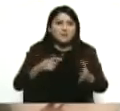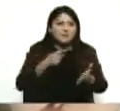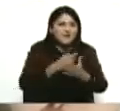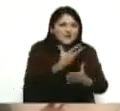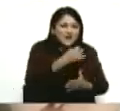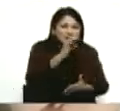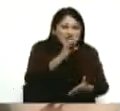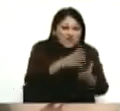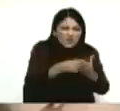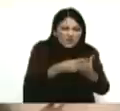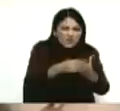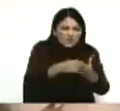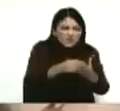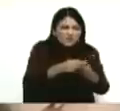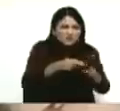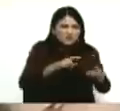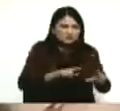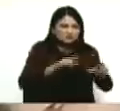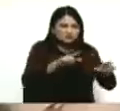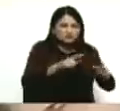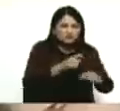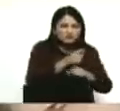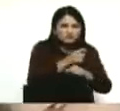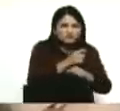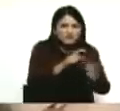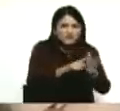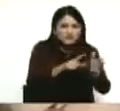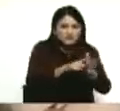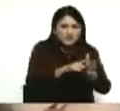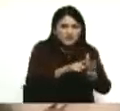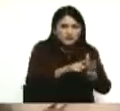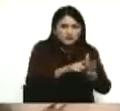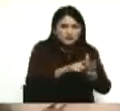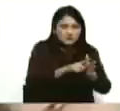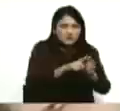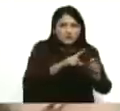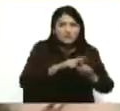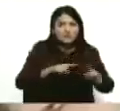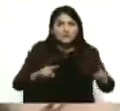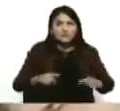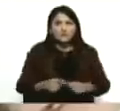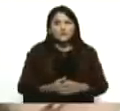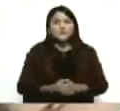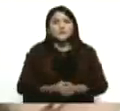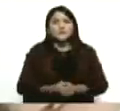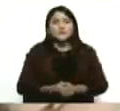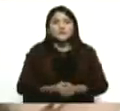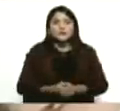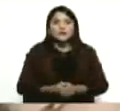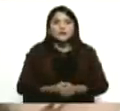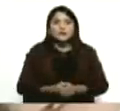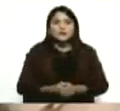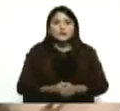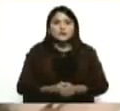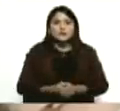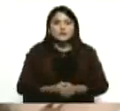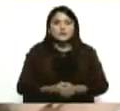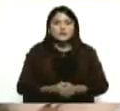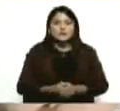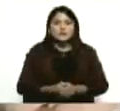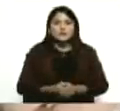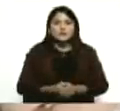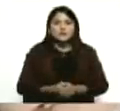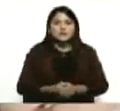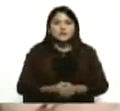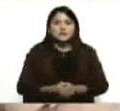Si el Ministerio de Educación no paga, no cobra absolutamente nada por un título de bachiller o bachillera. ¿De dónde sacaron eso? Eso